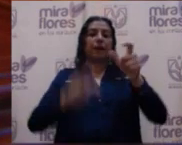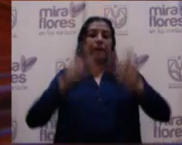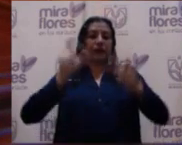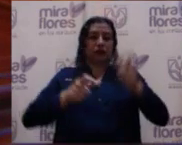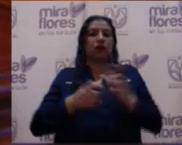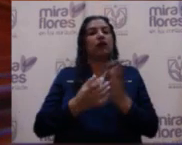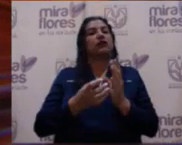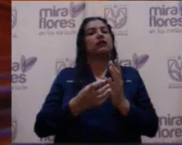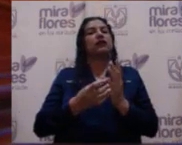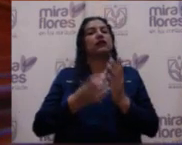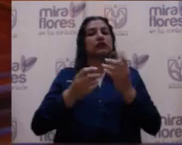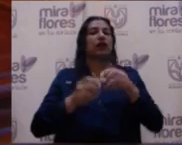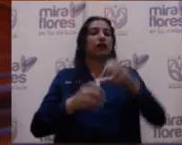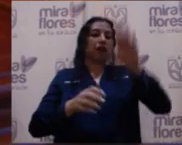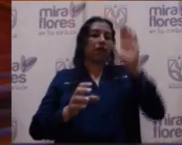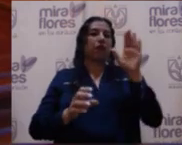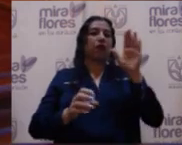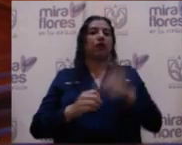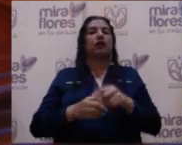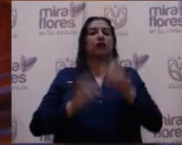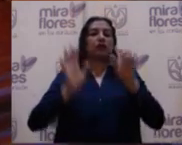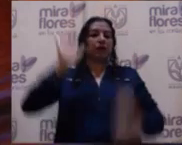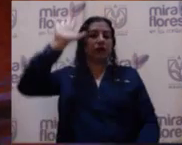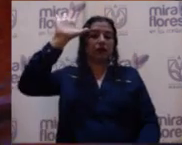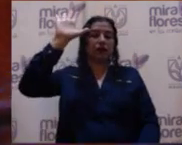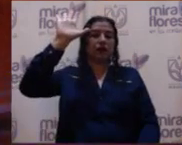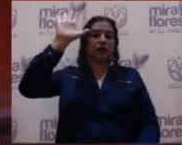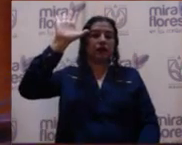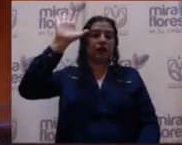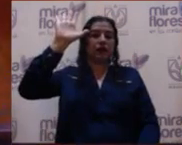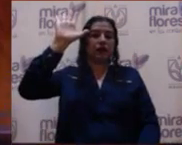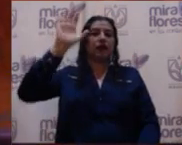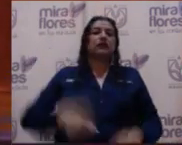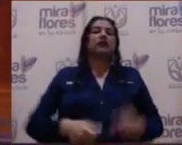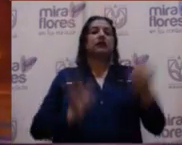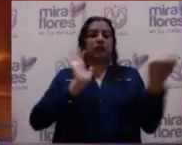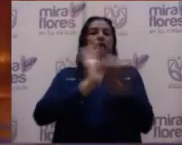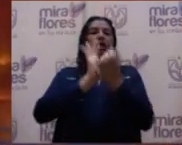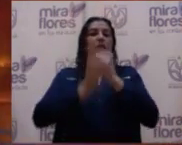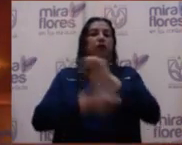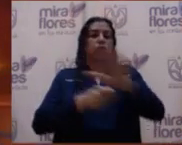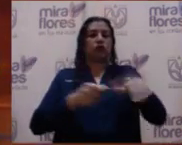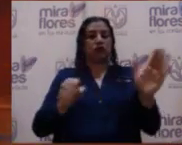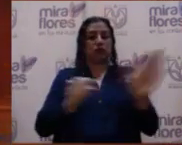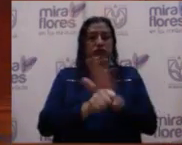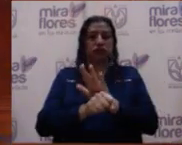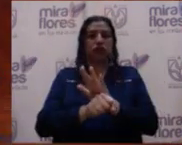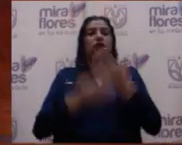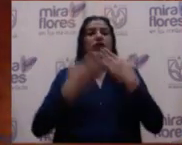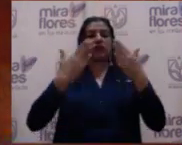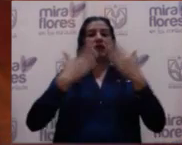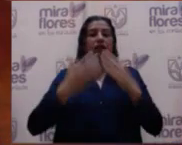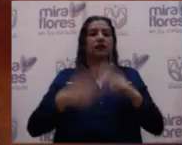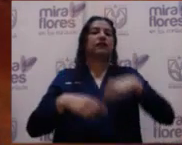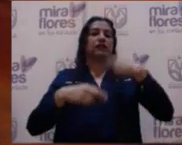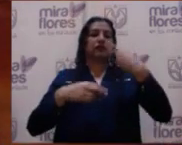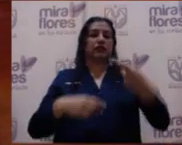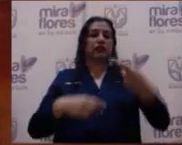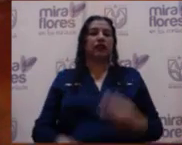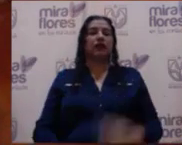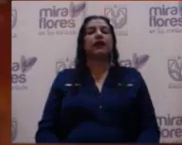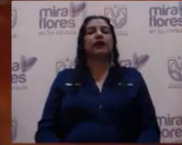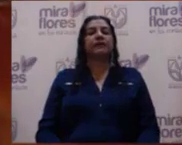del Consejo que estén a favor, si no se expresaron en señal de conformidad, se aprueba por unanimidad de votos. Muchas gracias. Vamos al siguiente punto, por